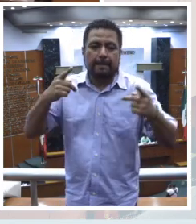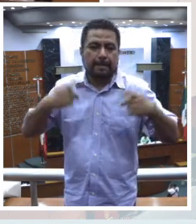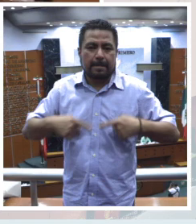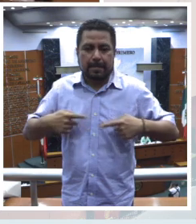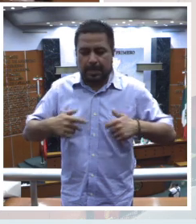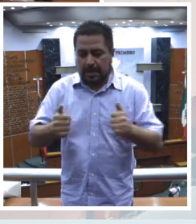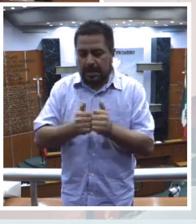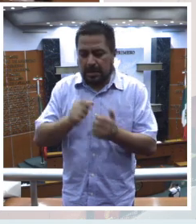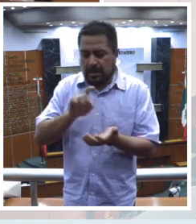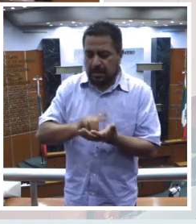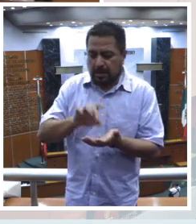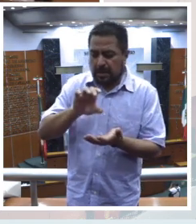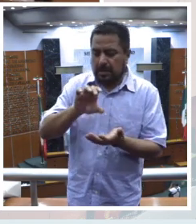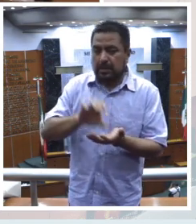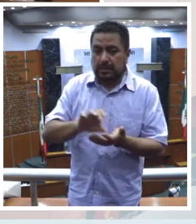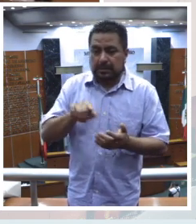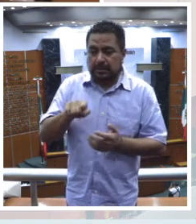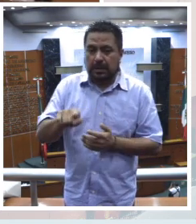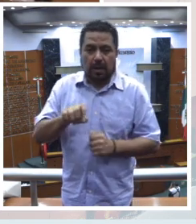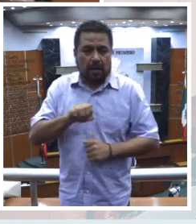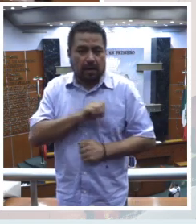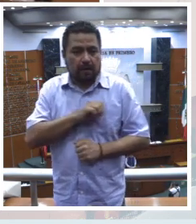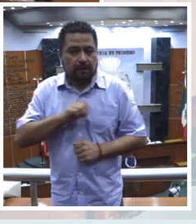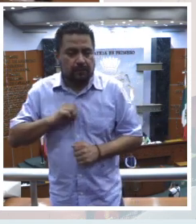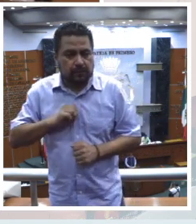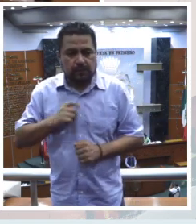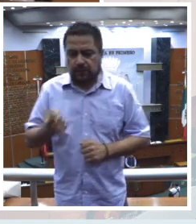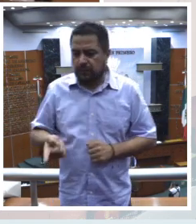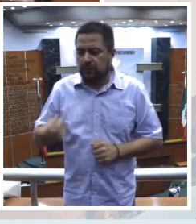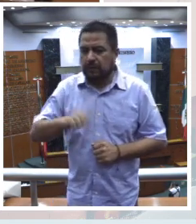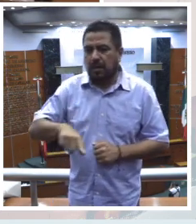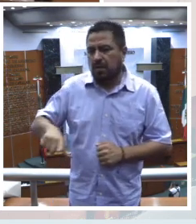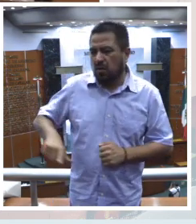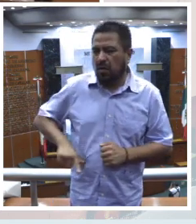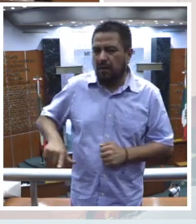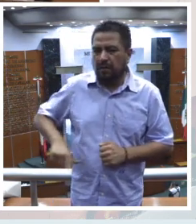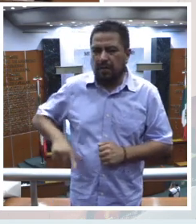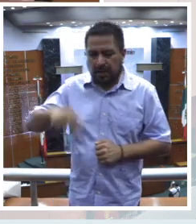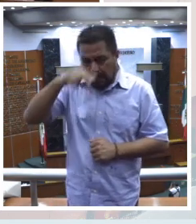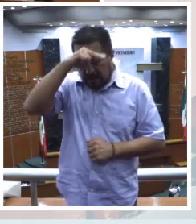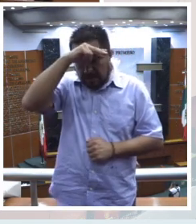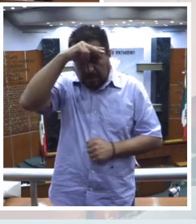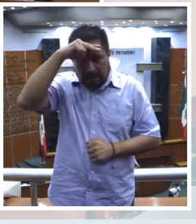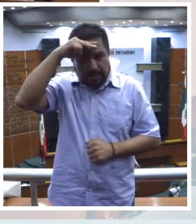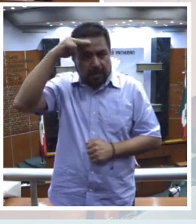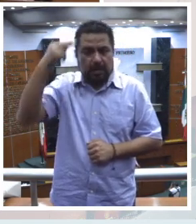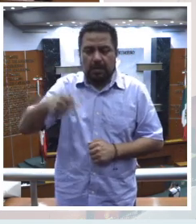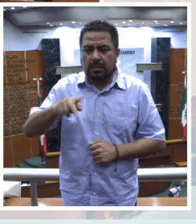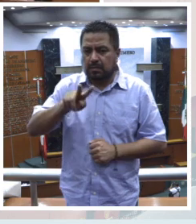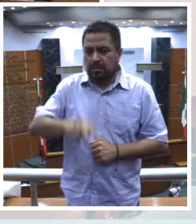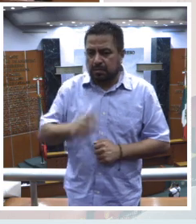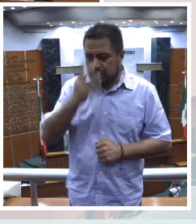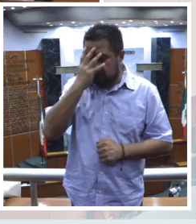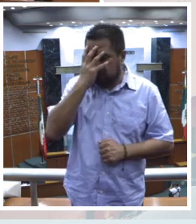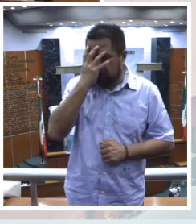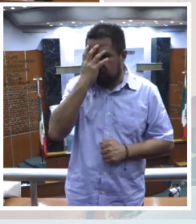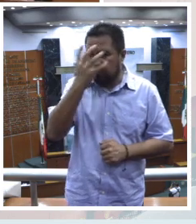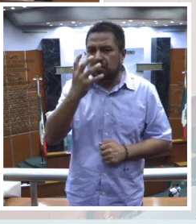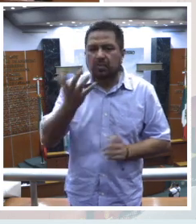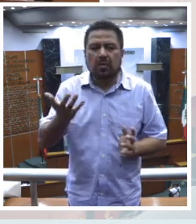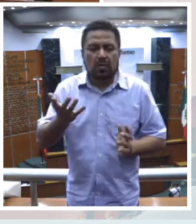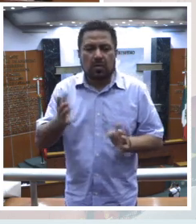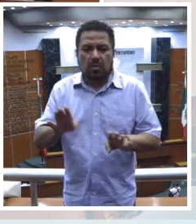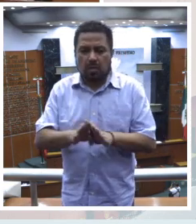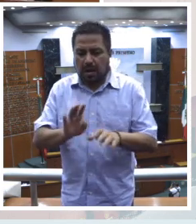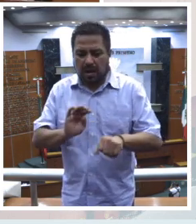con discapacidad obligan a que el Estado mexicano se tome en serio su papel de